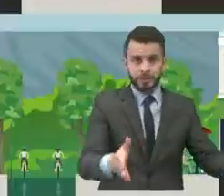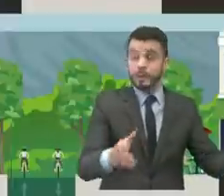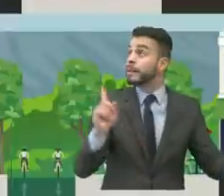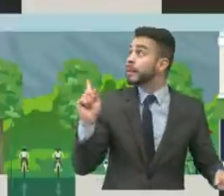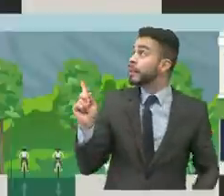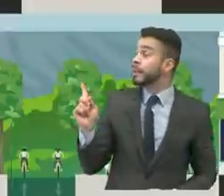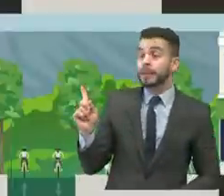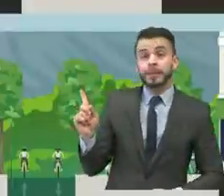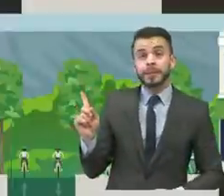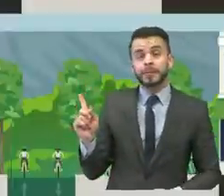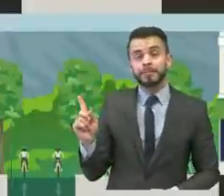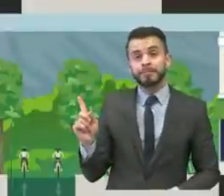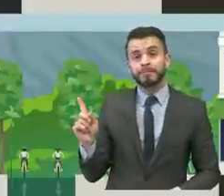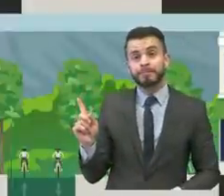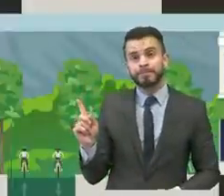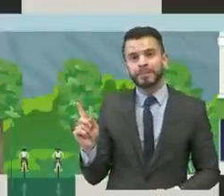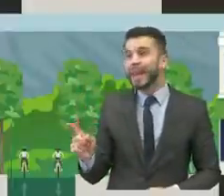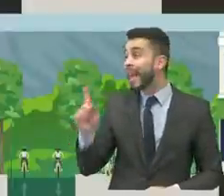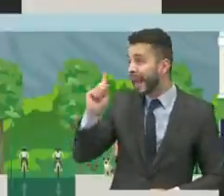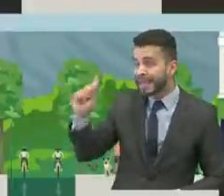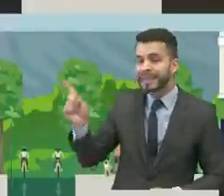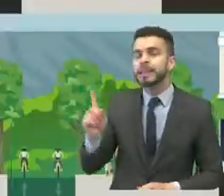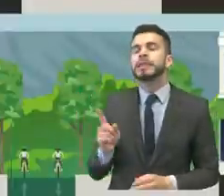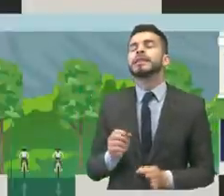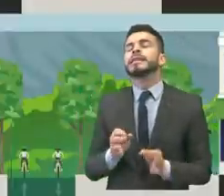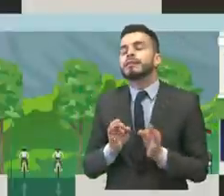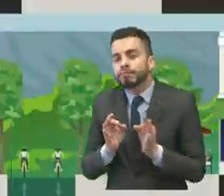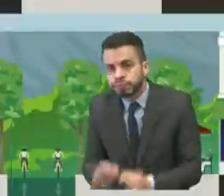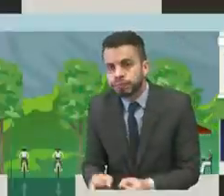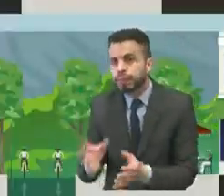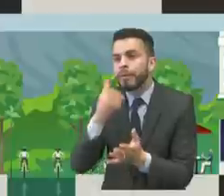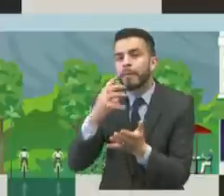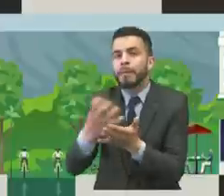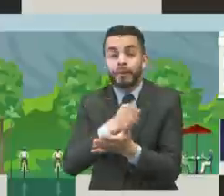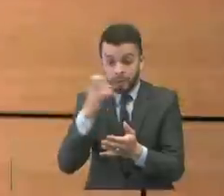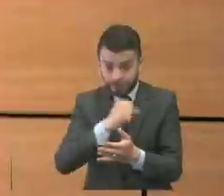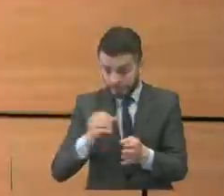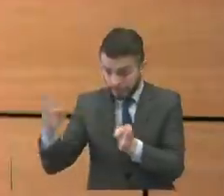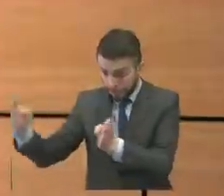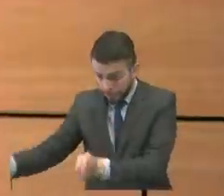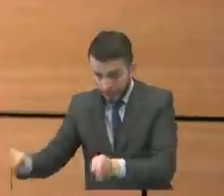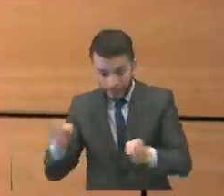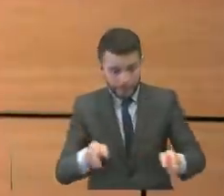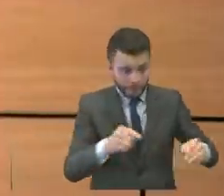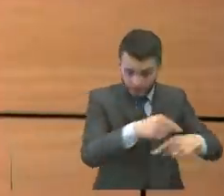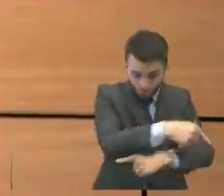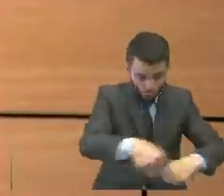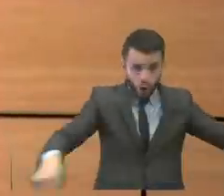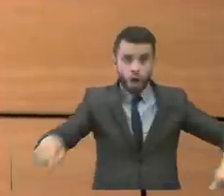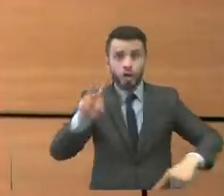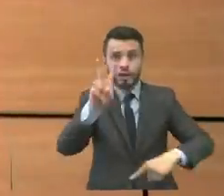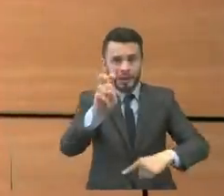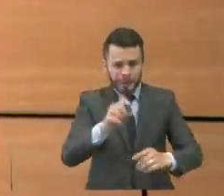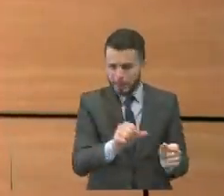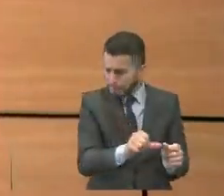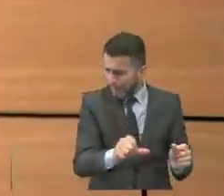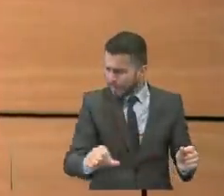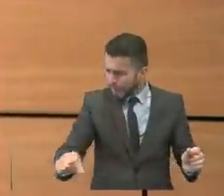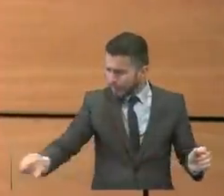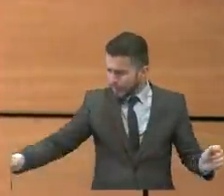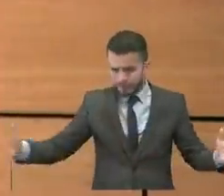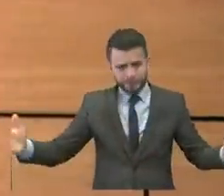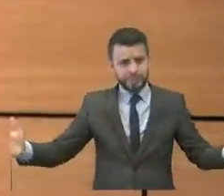Literalmente estamos tratando de representar aquí, no solo que hay tres séptimas distintas, hay tres séptimas de anchos distintos,